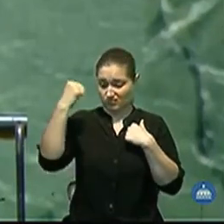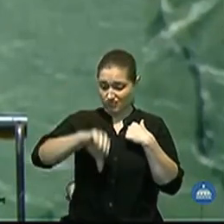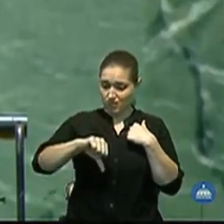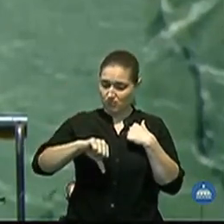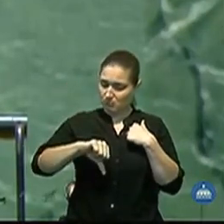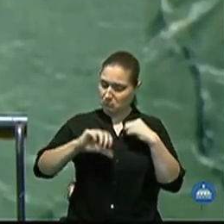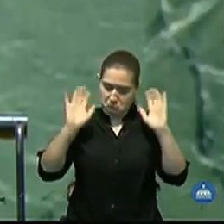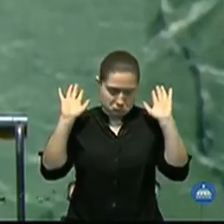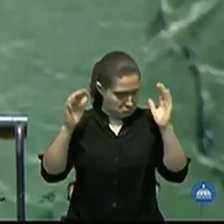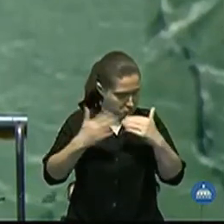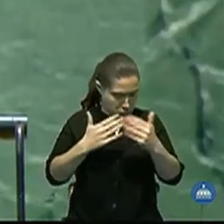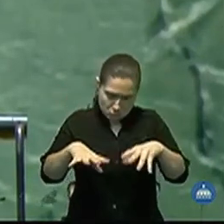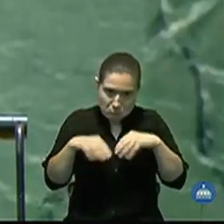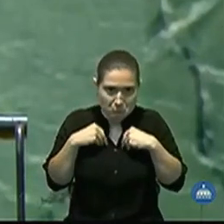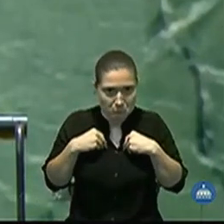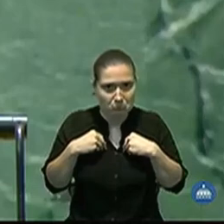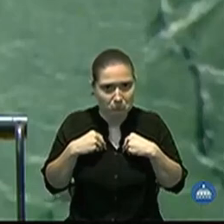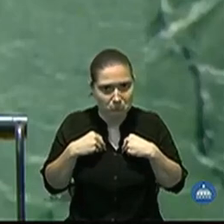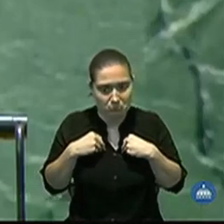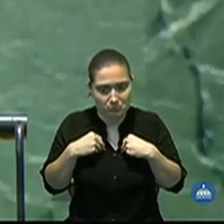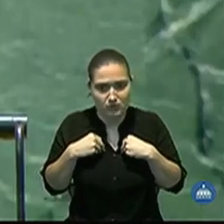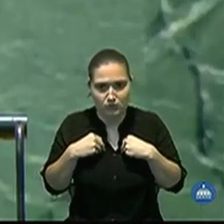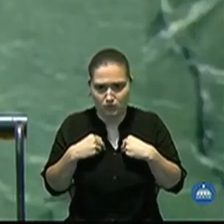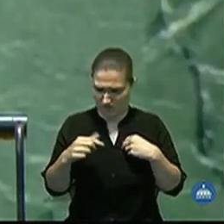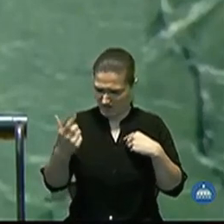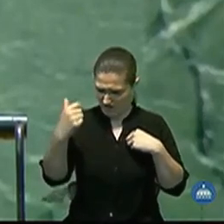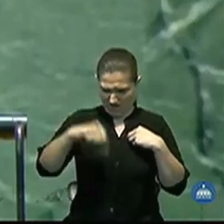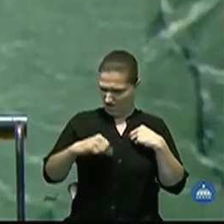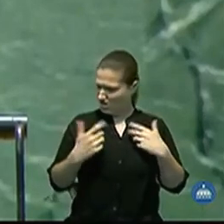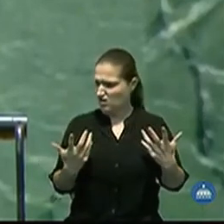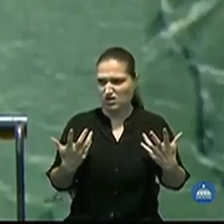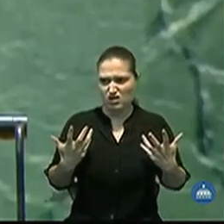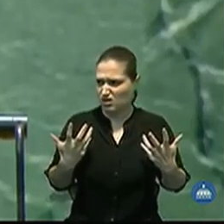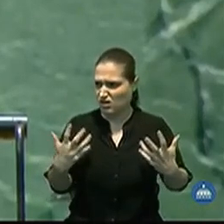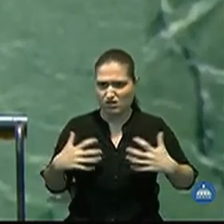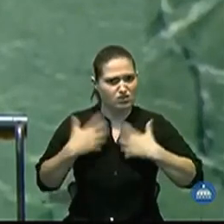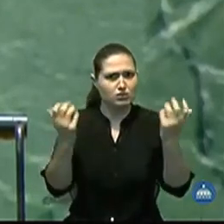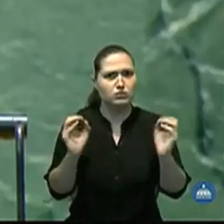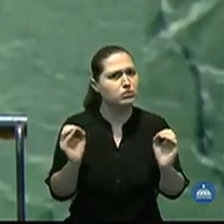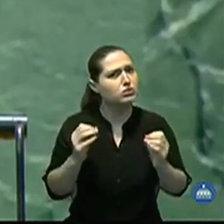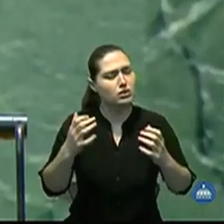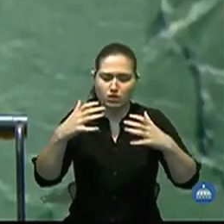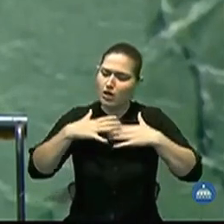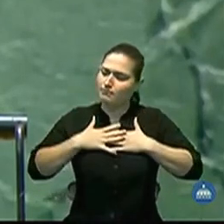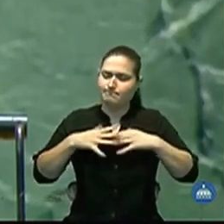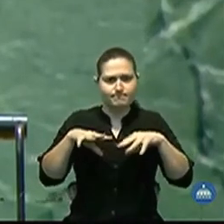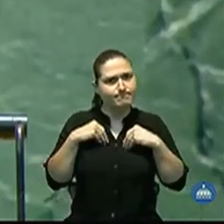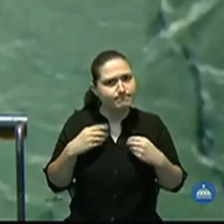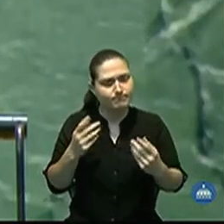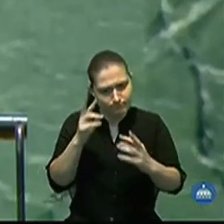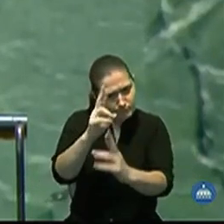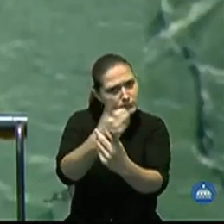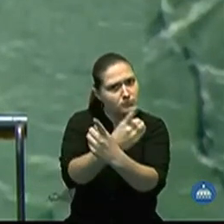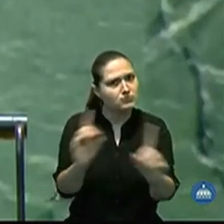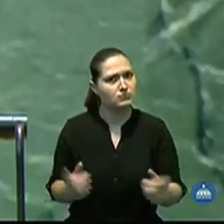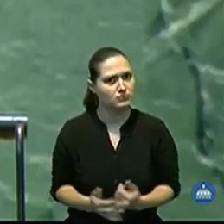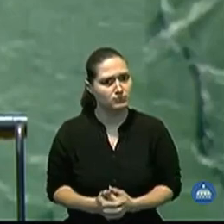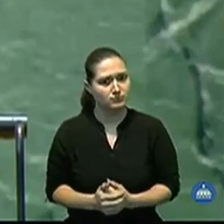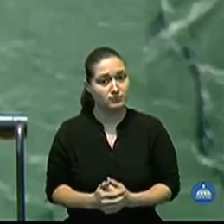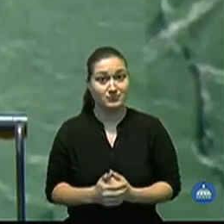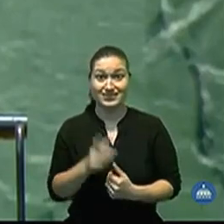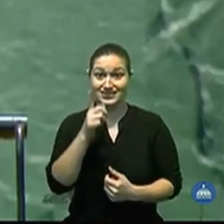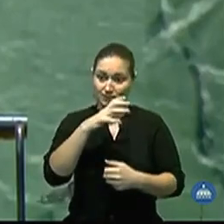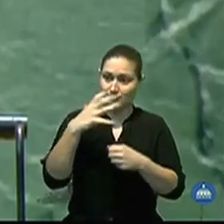y ejercer una oposición leal y constructiva. Otro principio democrático esencial establece que el ganador tiene el deber de